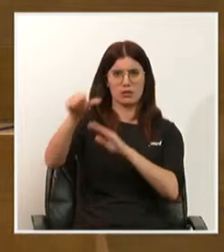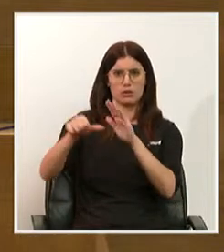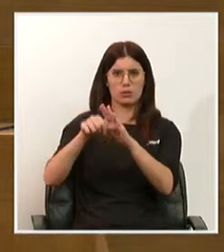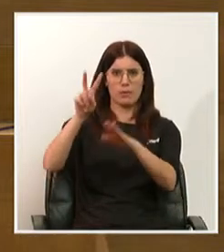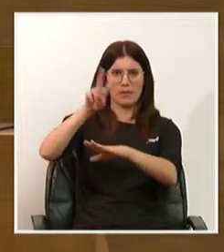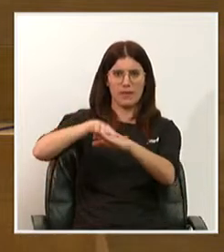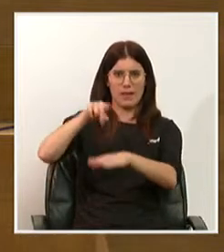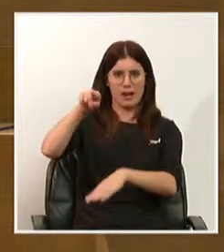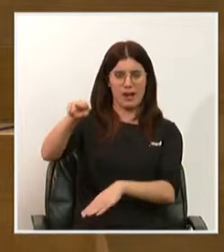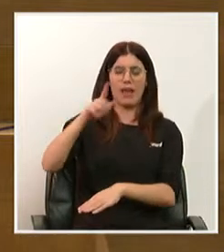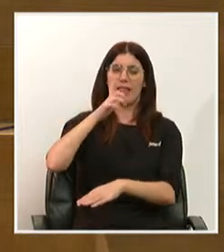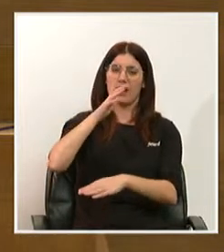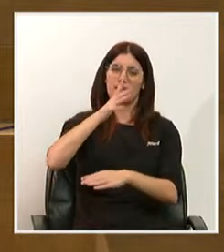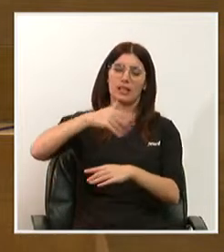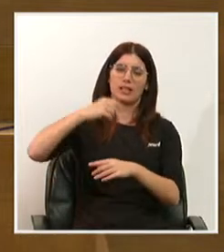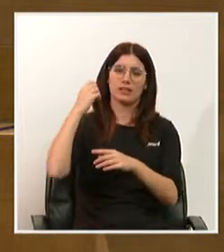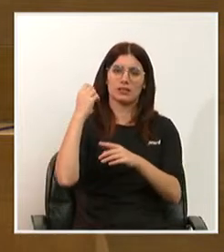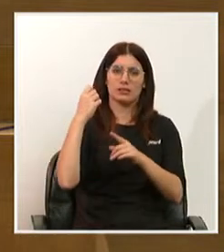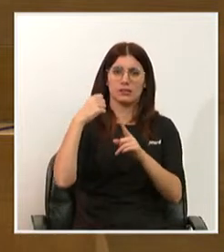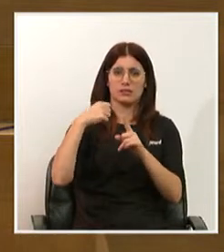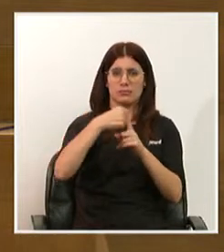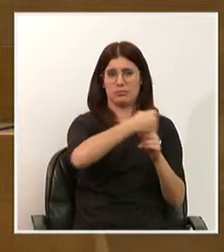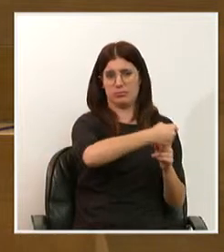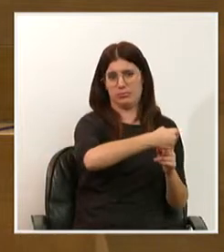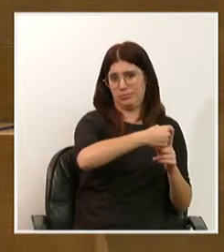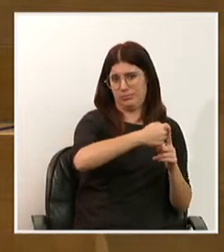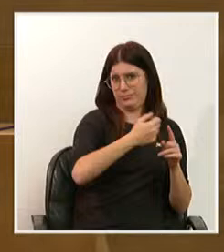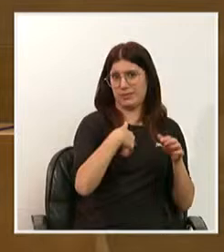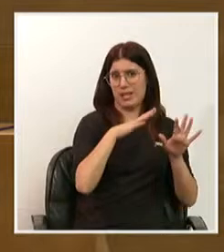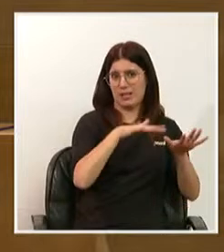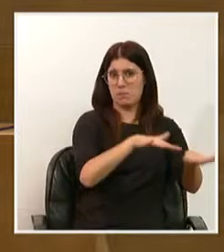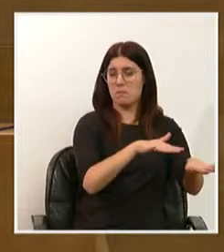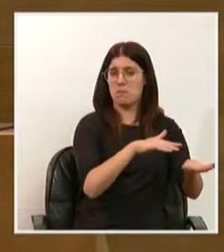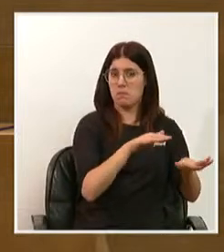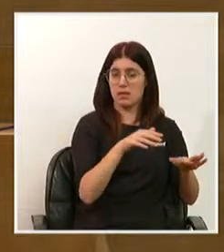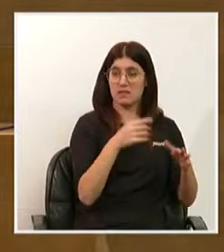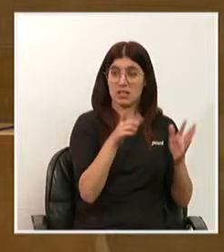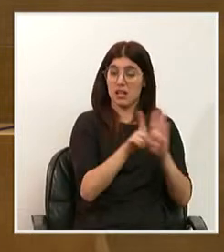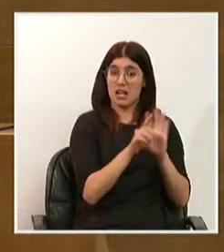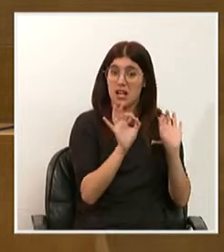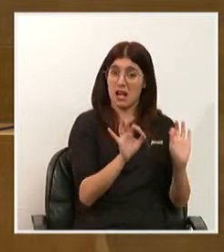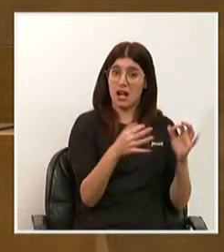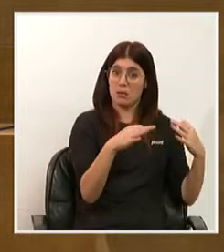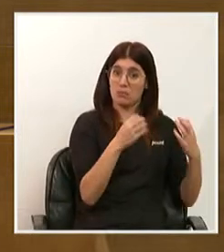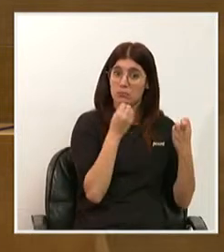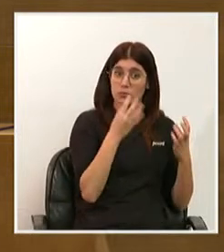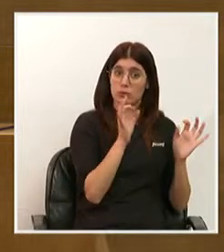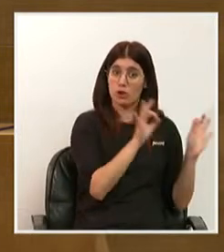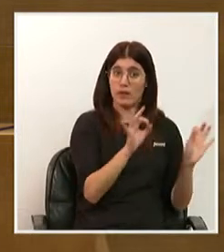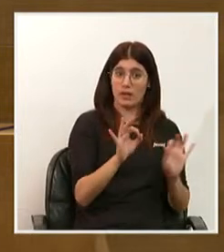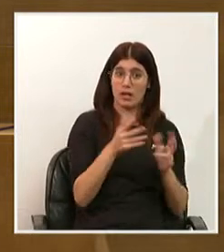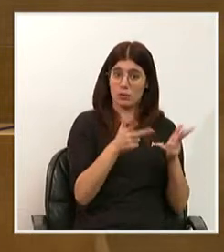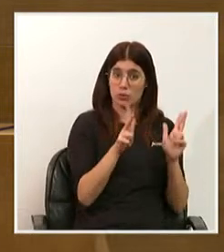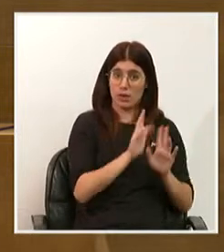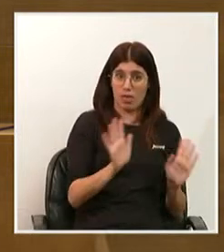popular que setir de forma legal una